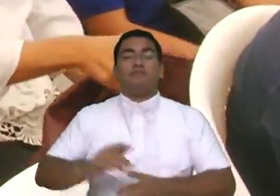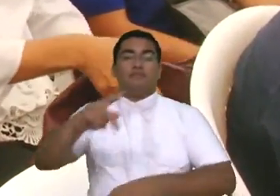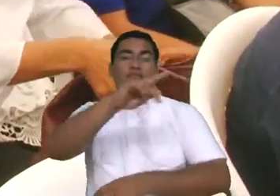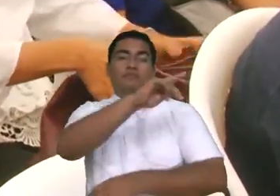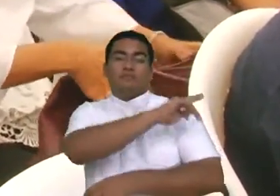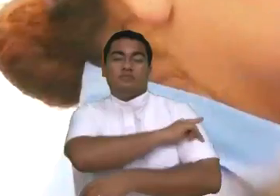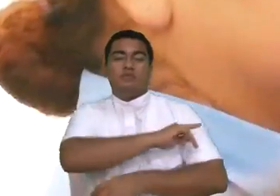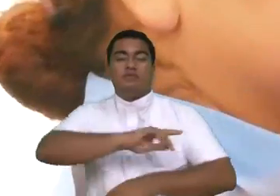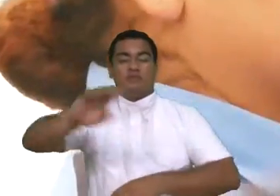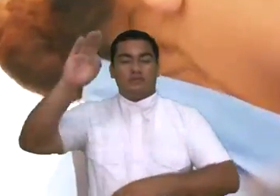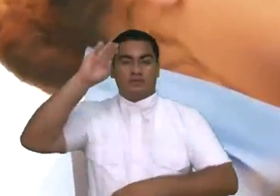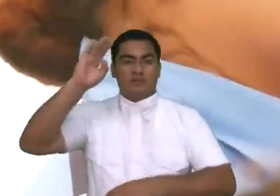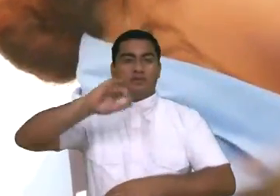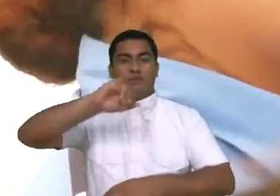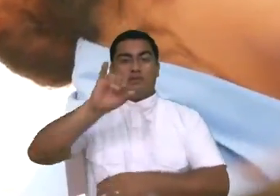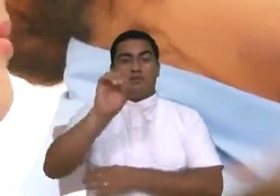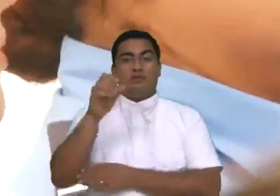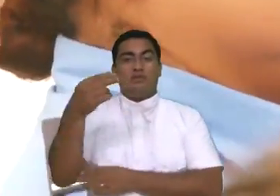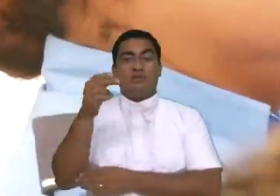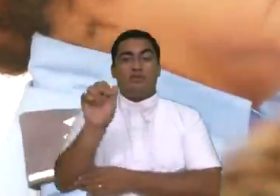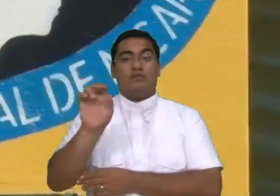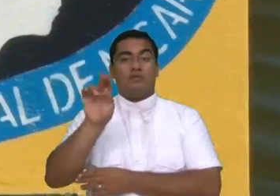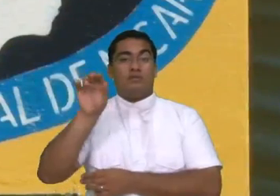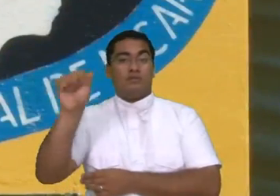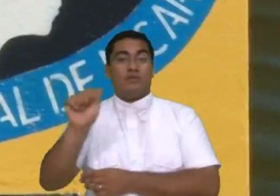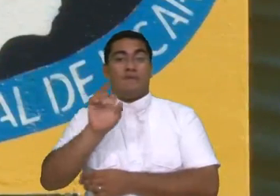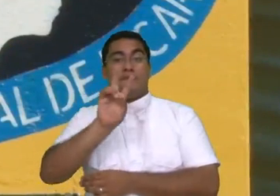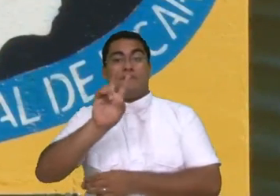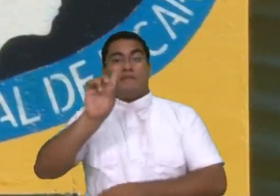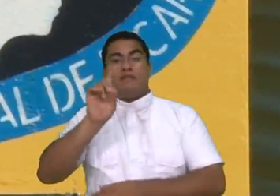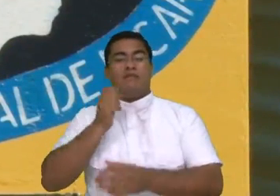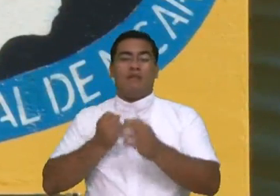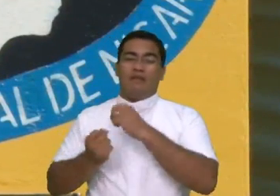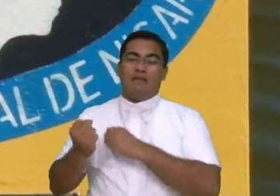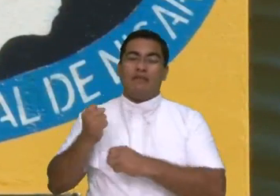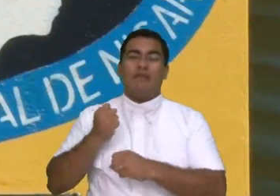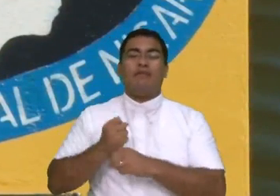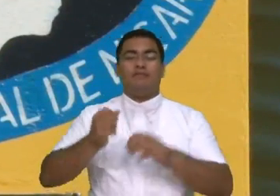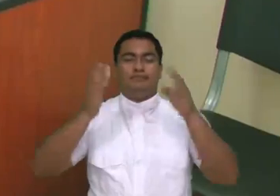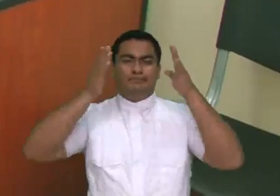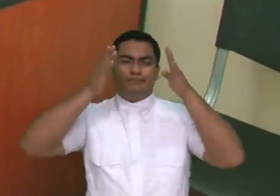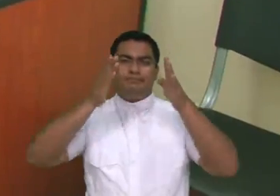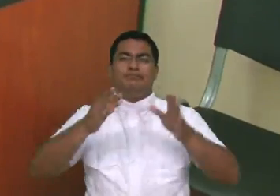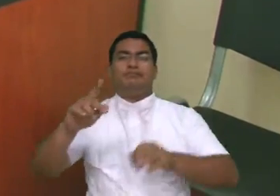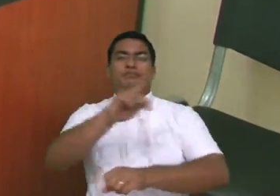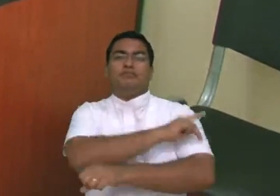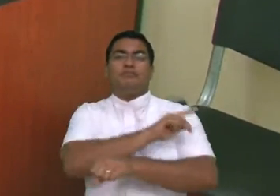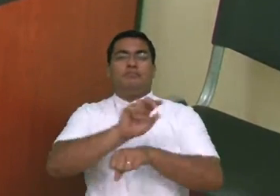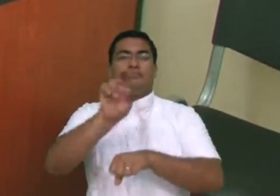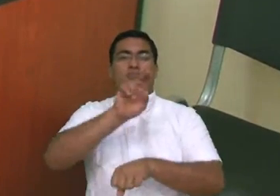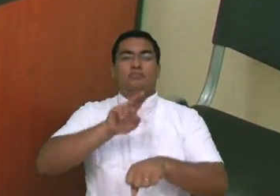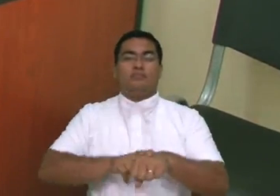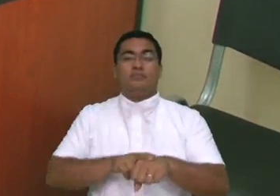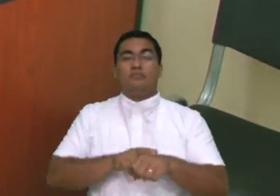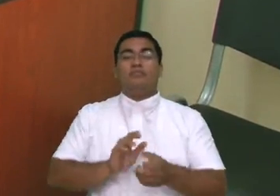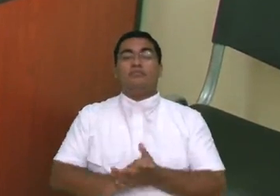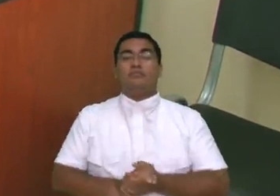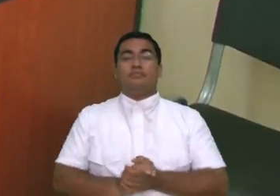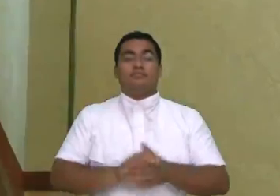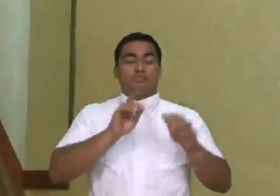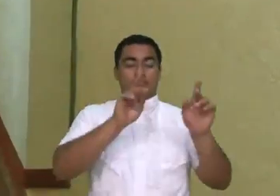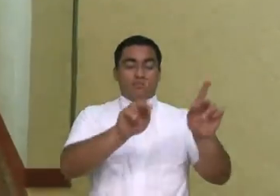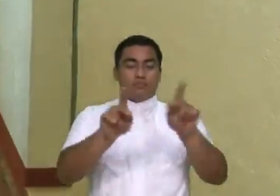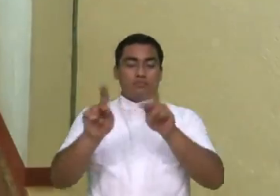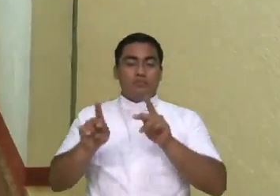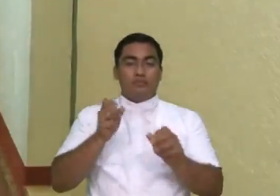estará la capitana Johanna Larguespada, con 21 años de servicio en la comunidad a través de la Policía Nacional. Todo el personal que laborará